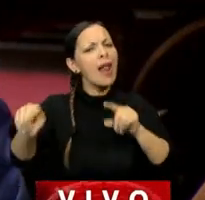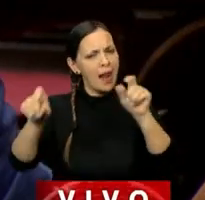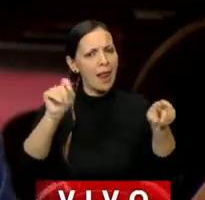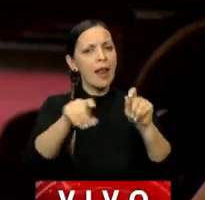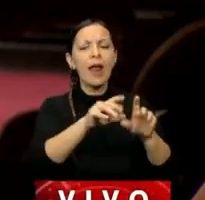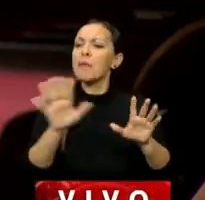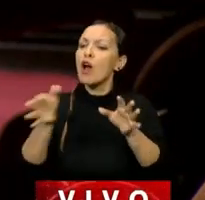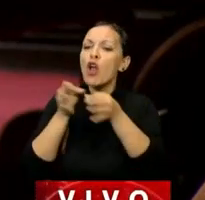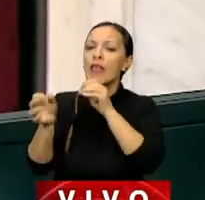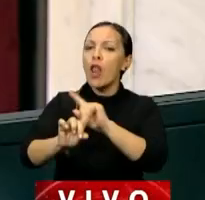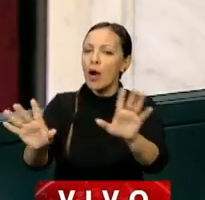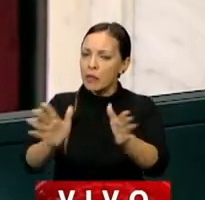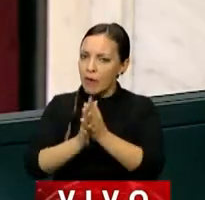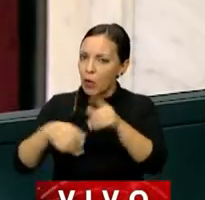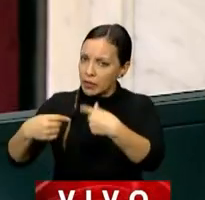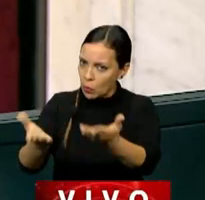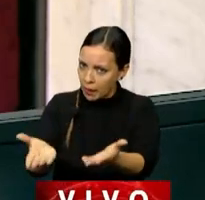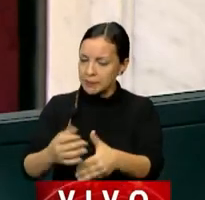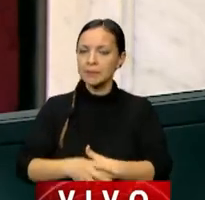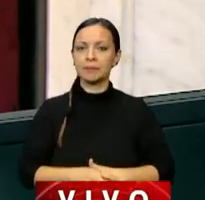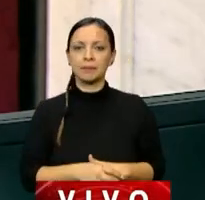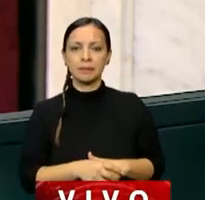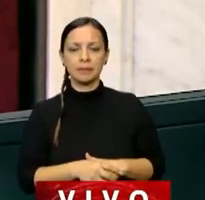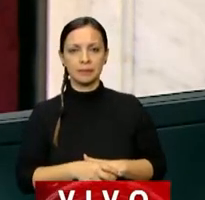diálogos por favor continúa diputado